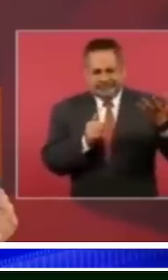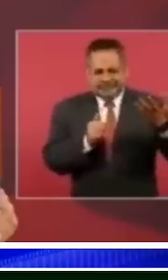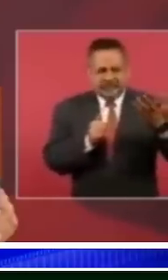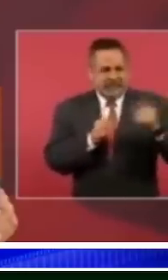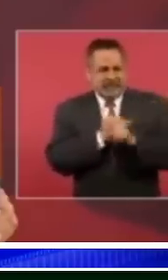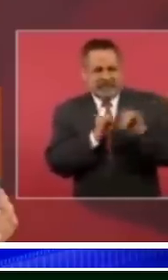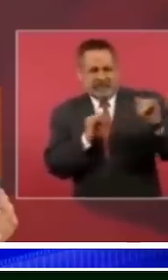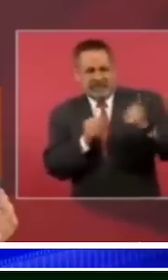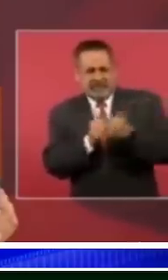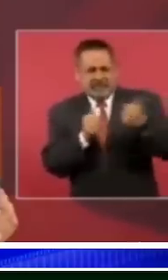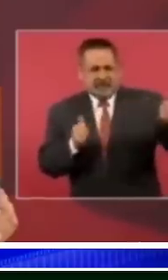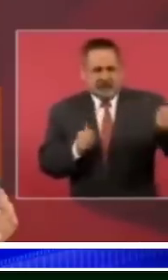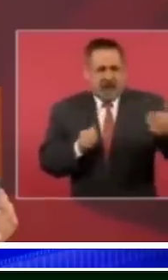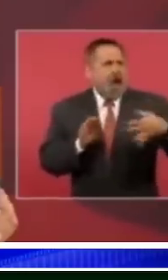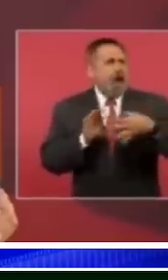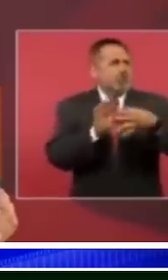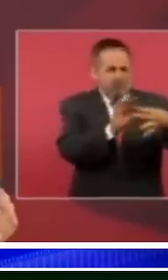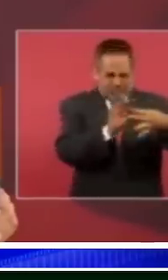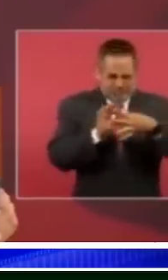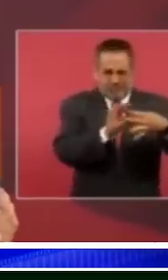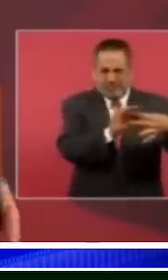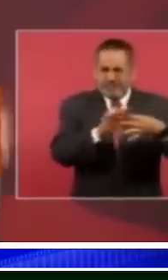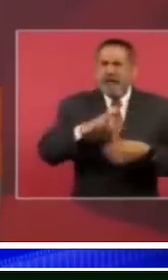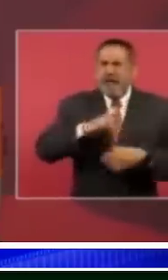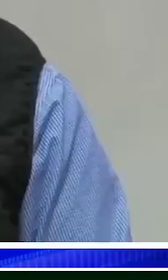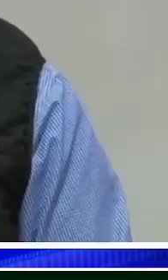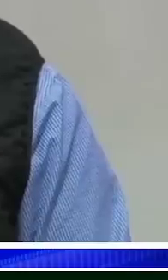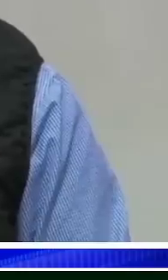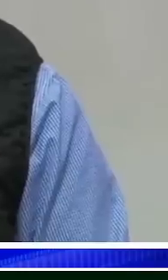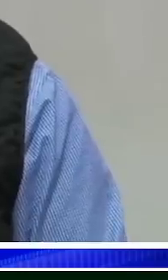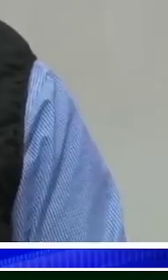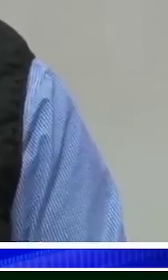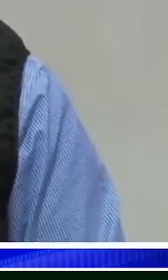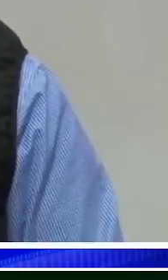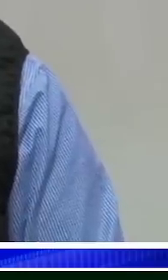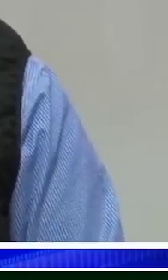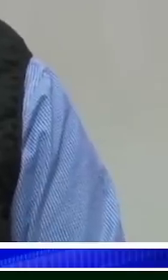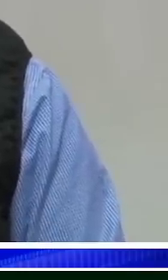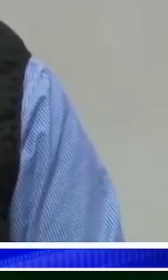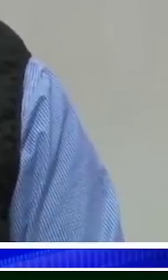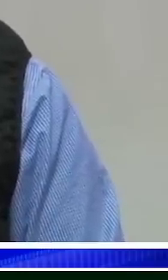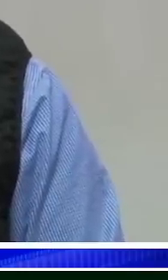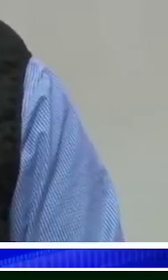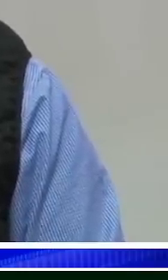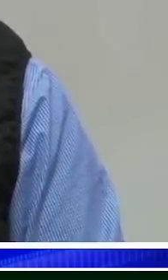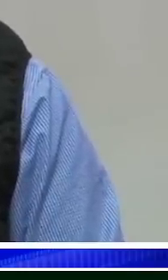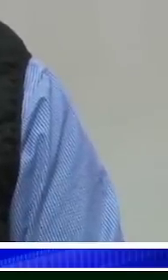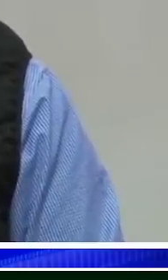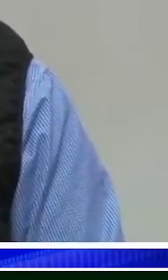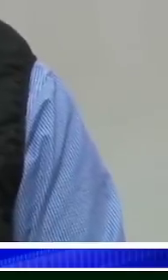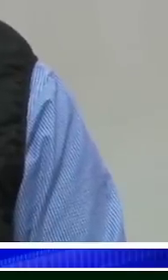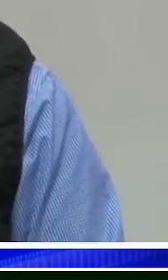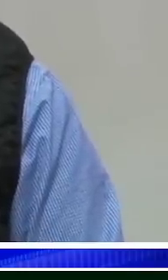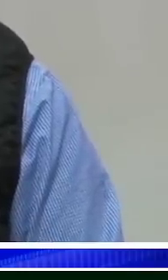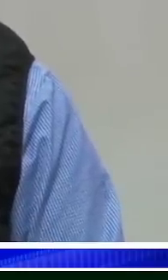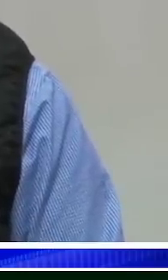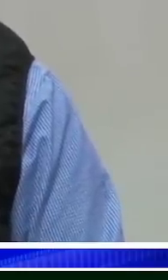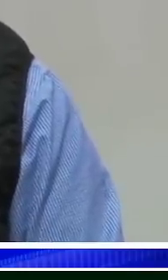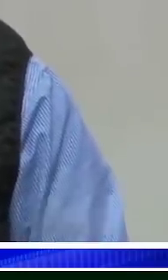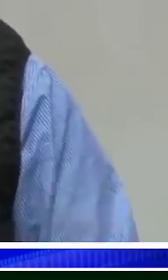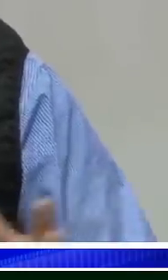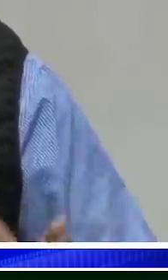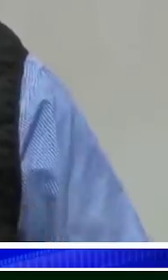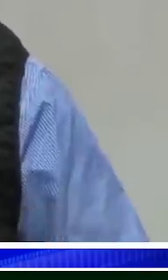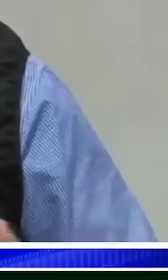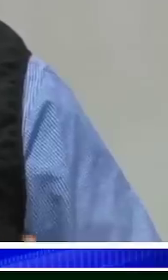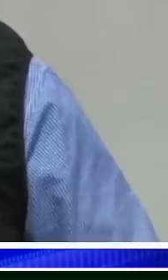que parece ser que la atención Ya está empezando a disminuir que este ambiente también está empezando a tranquilizarse y que